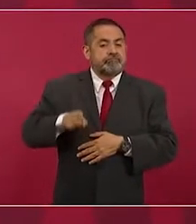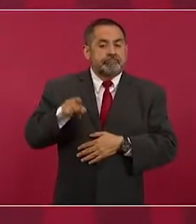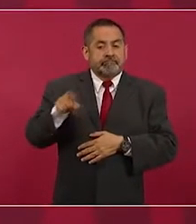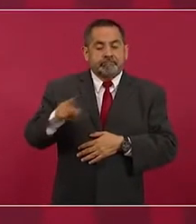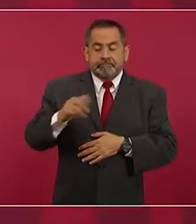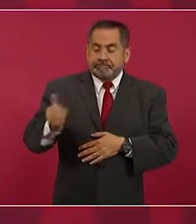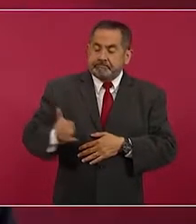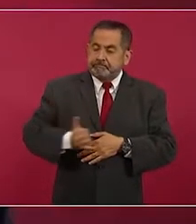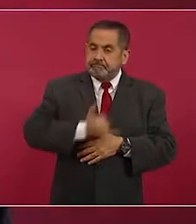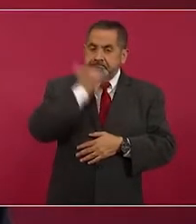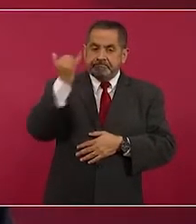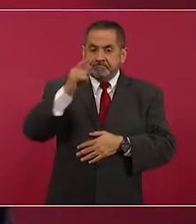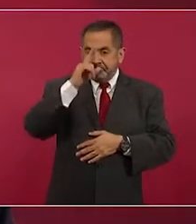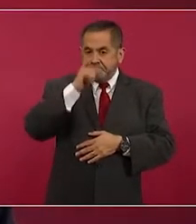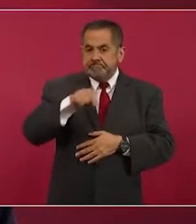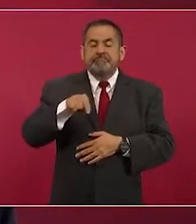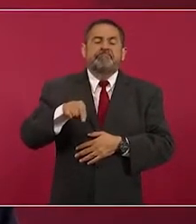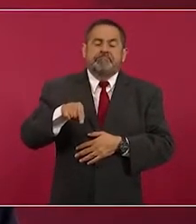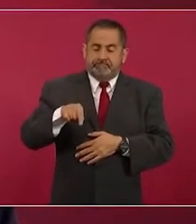equivocada,